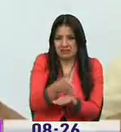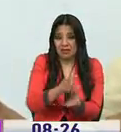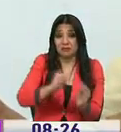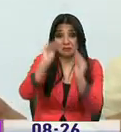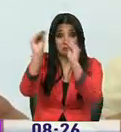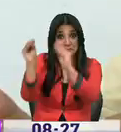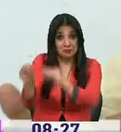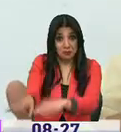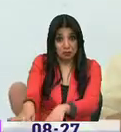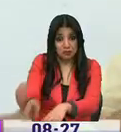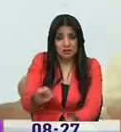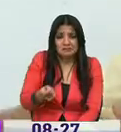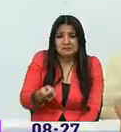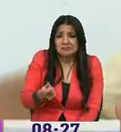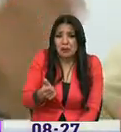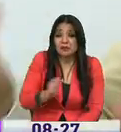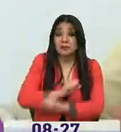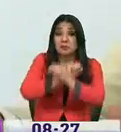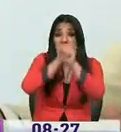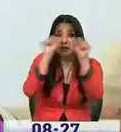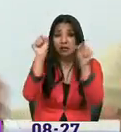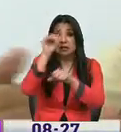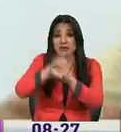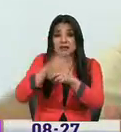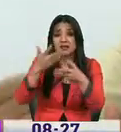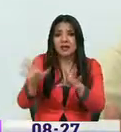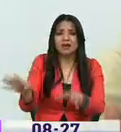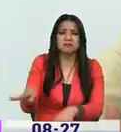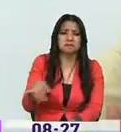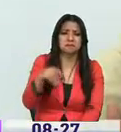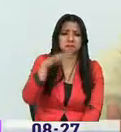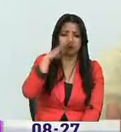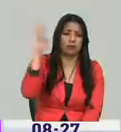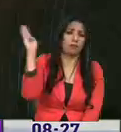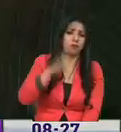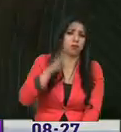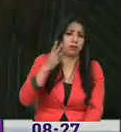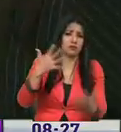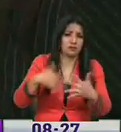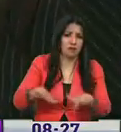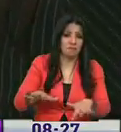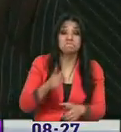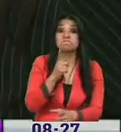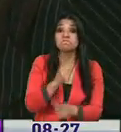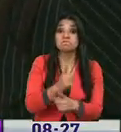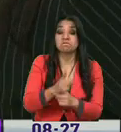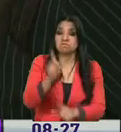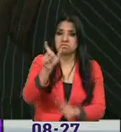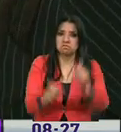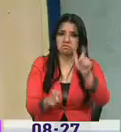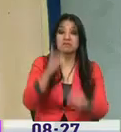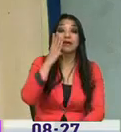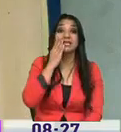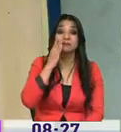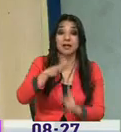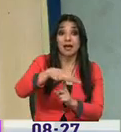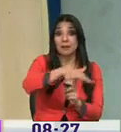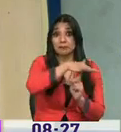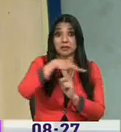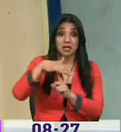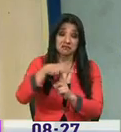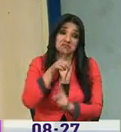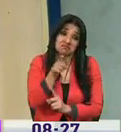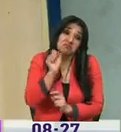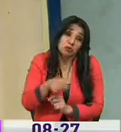contenedores, evidentemente de la mañana a la tarde ya generan malos olores. Por lo cual expertos ambientalistas miran al reciclaje como una de